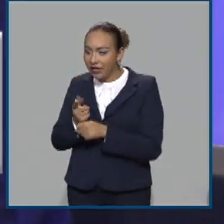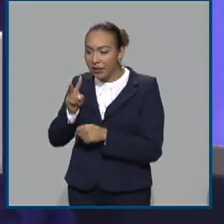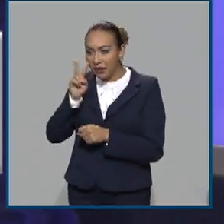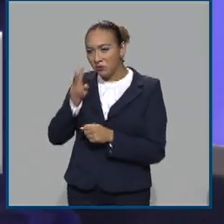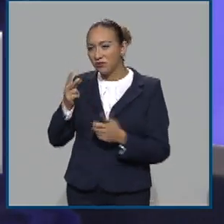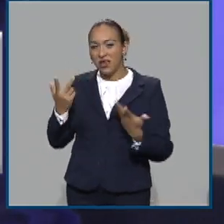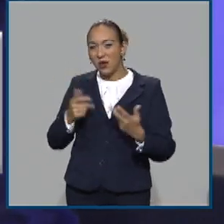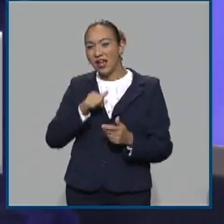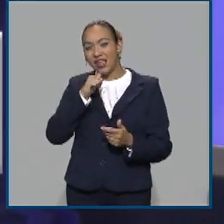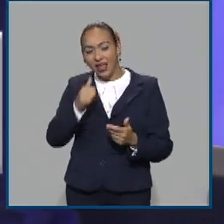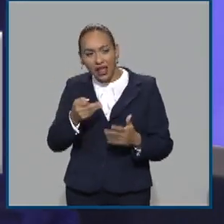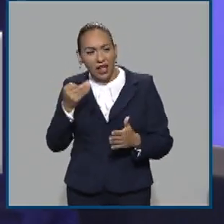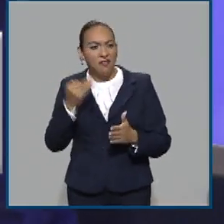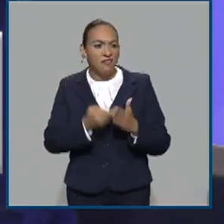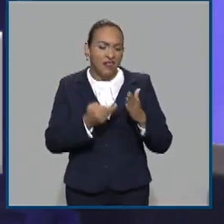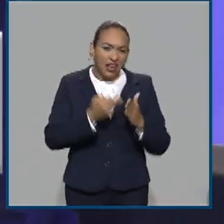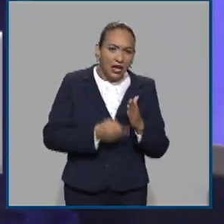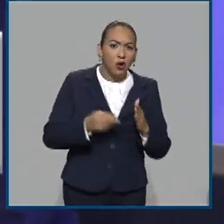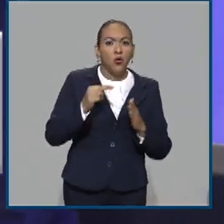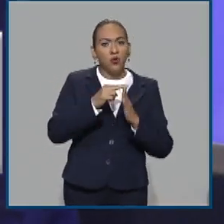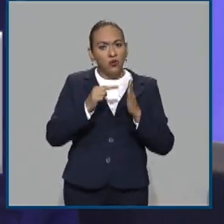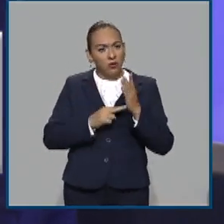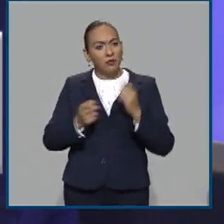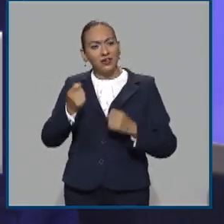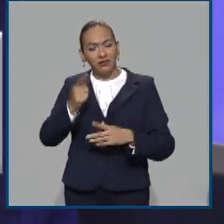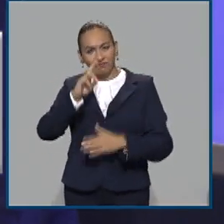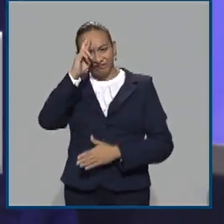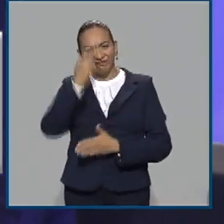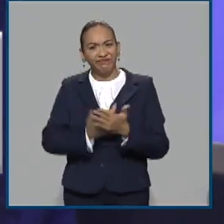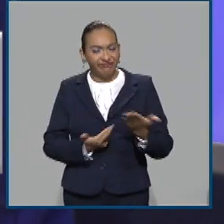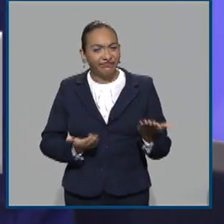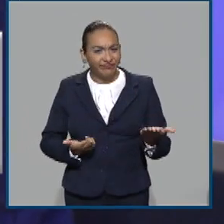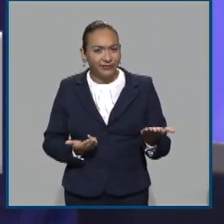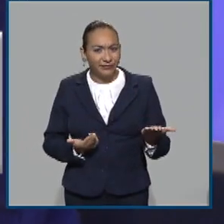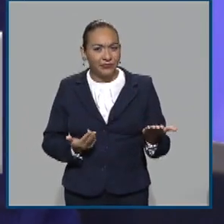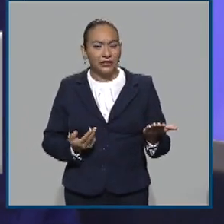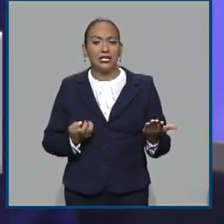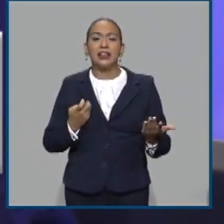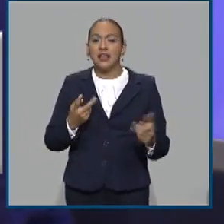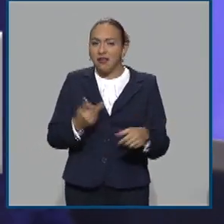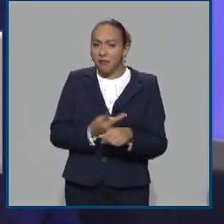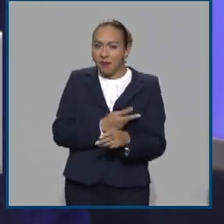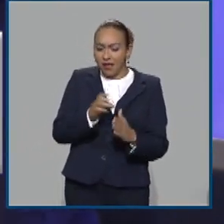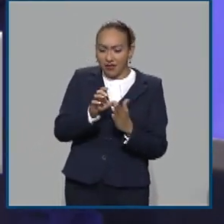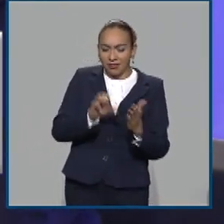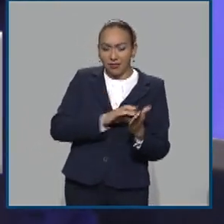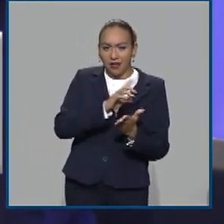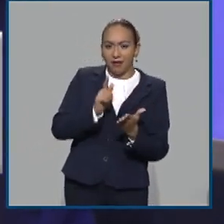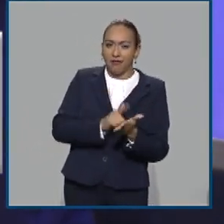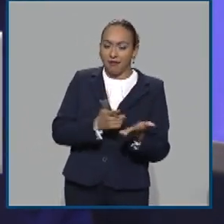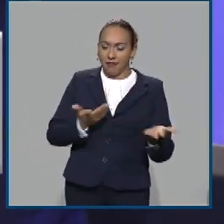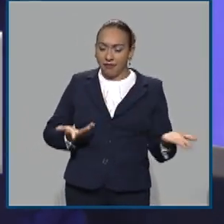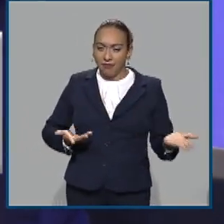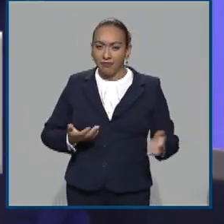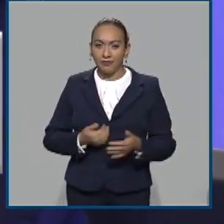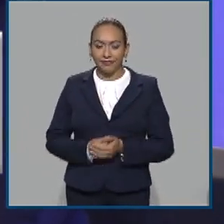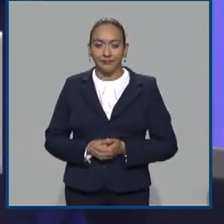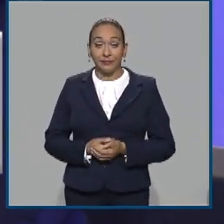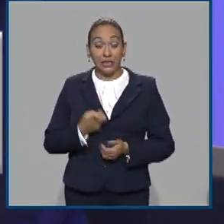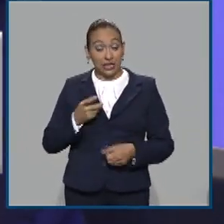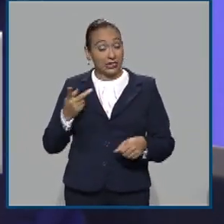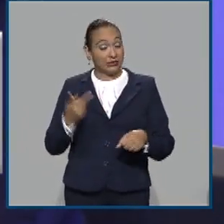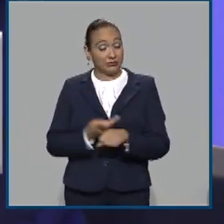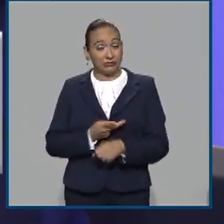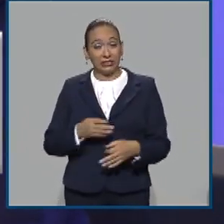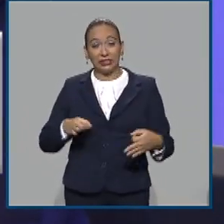omisiones y normas generales que violan de manera frontal el texto constitucional. Este